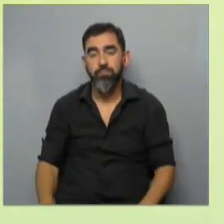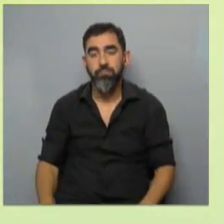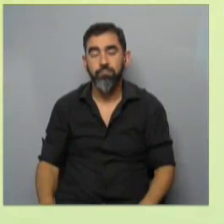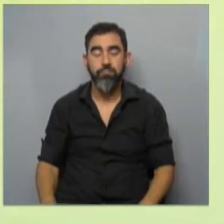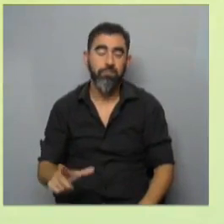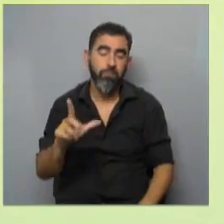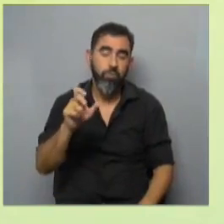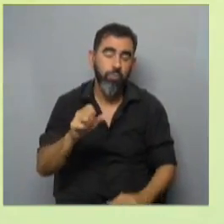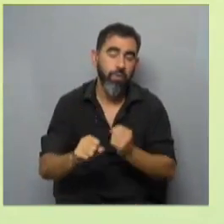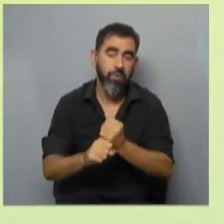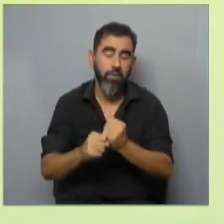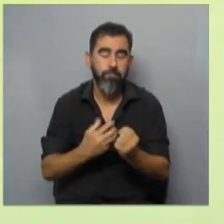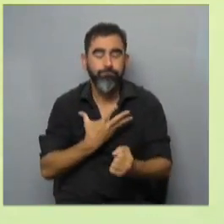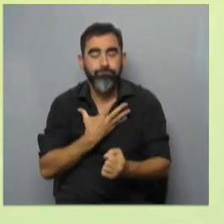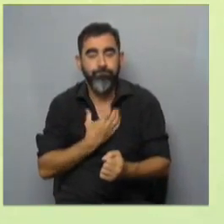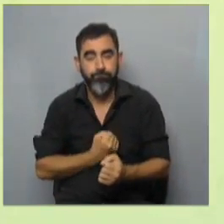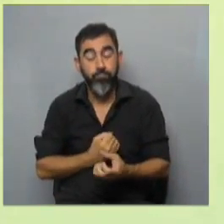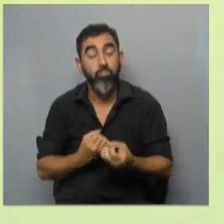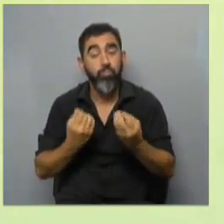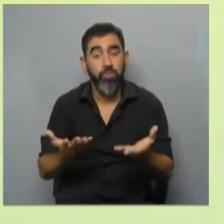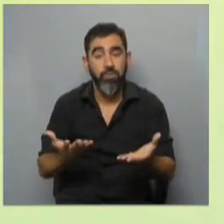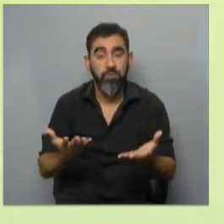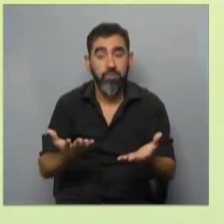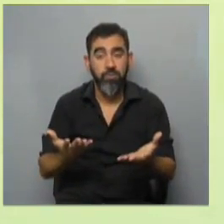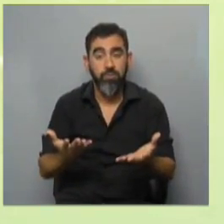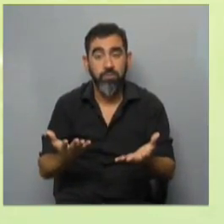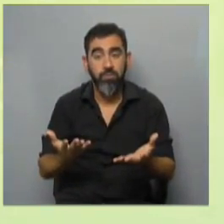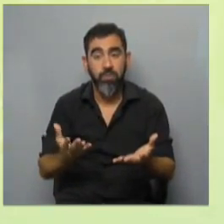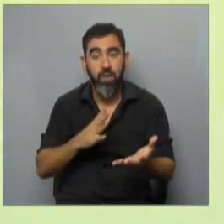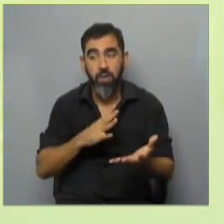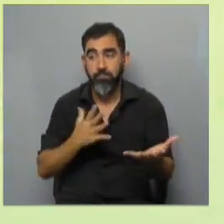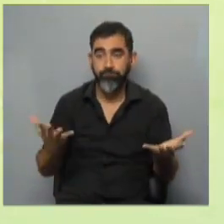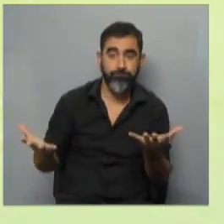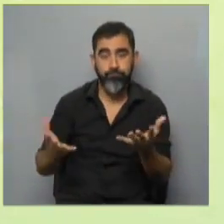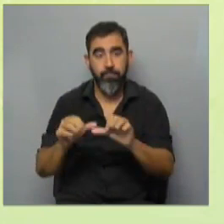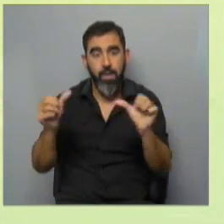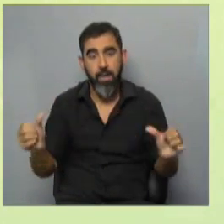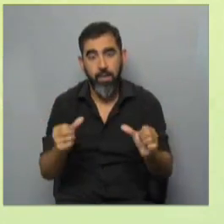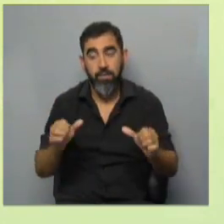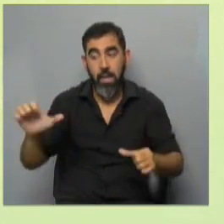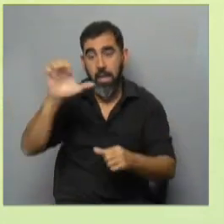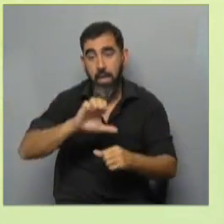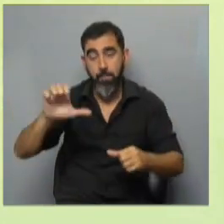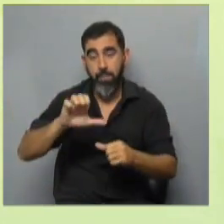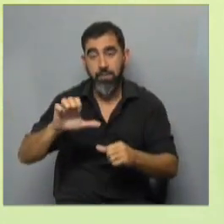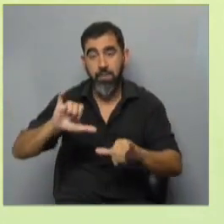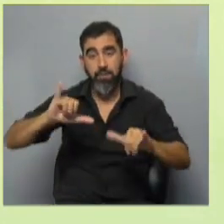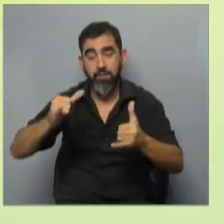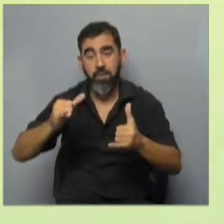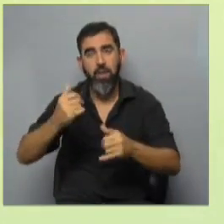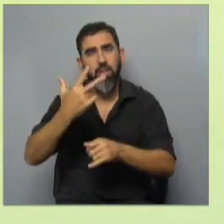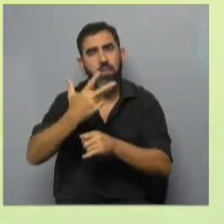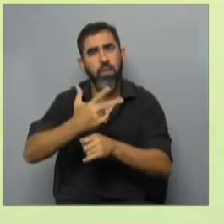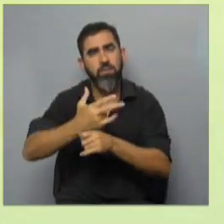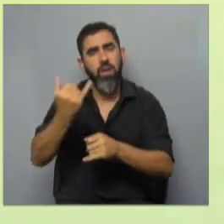duda está muy conmocionado por el hecho de que se ve entre la espada y la pared la empresa le depositó al tercer